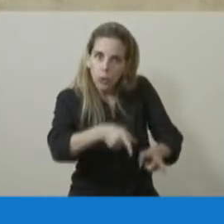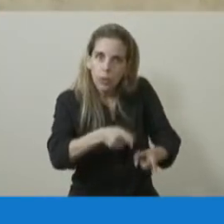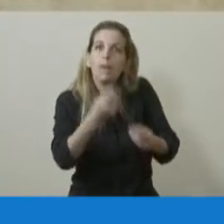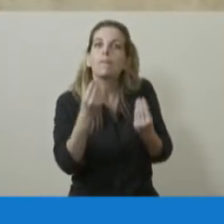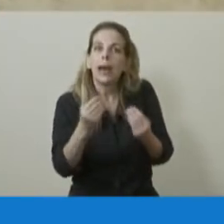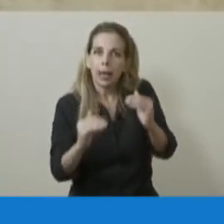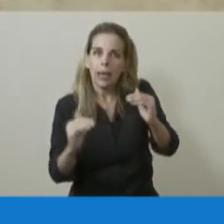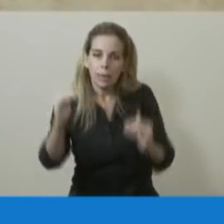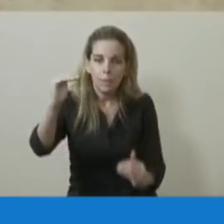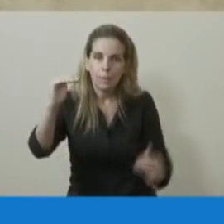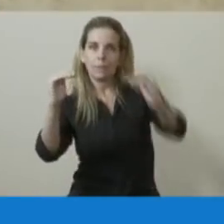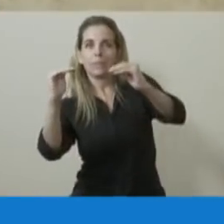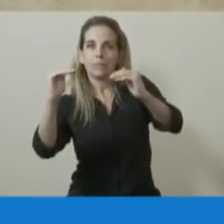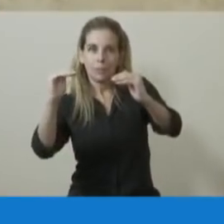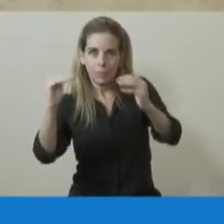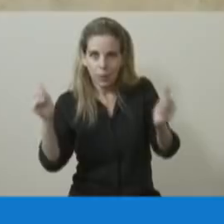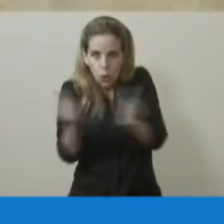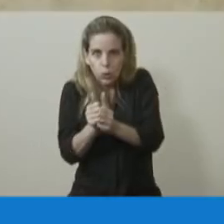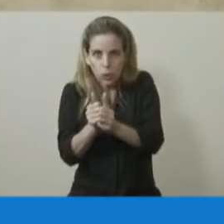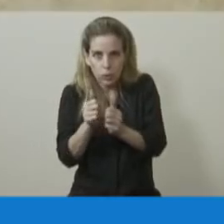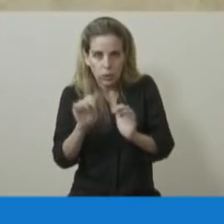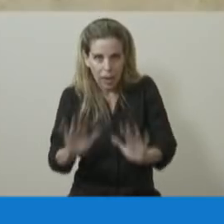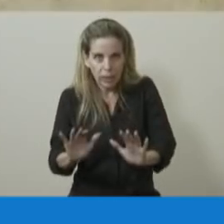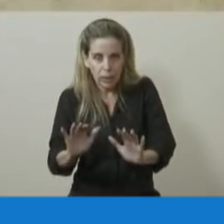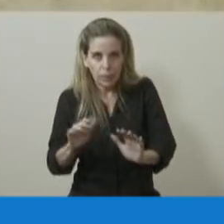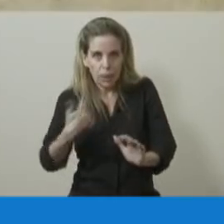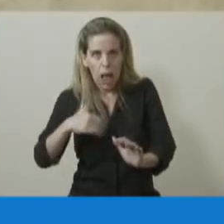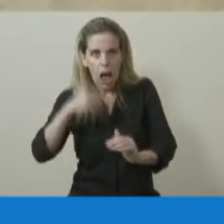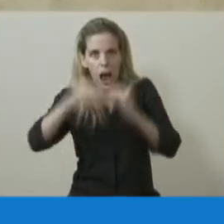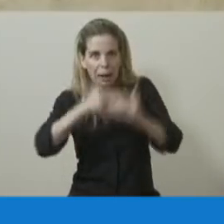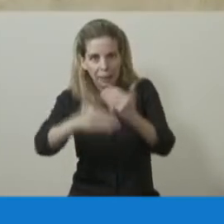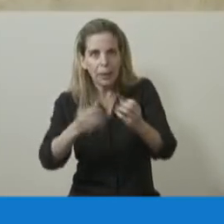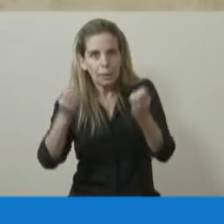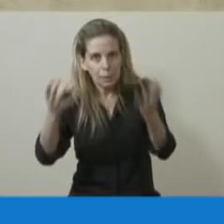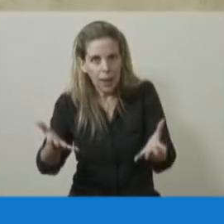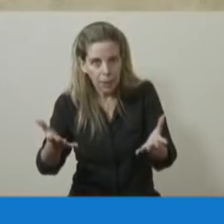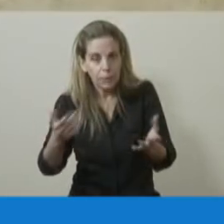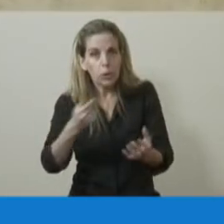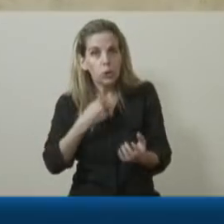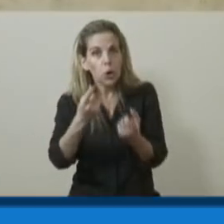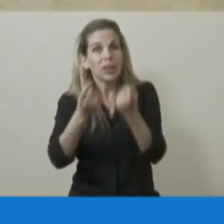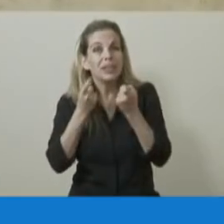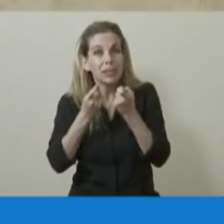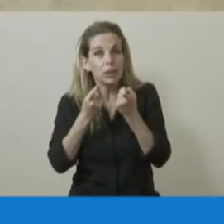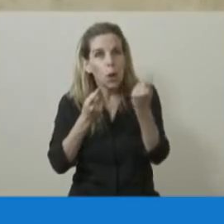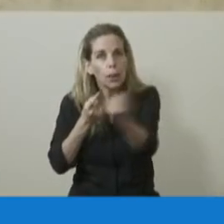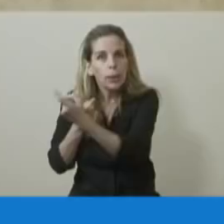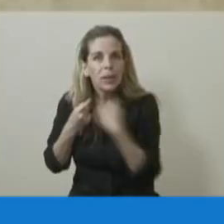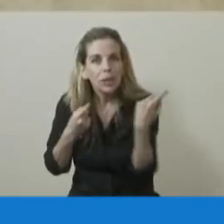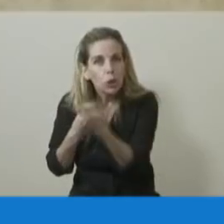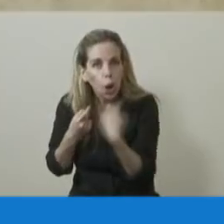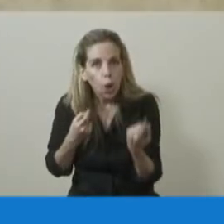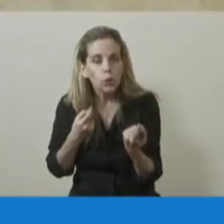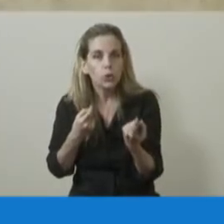nosotros, en el escenario de la Argentina. Y yo necesito de todos, también de nuestros hombres y